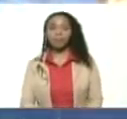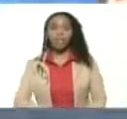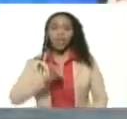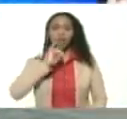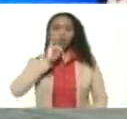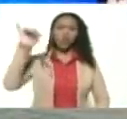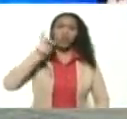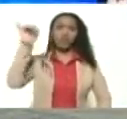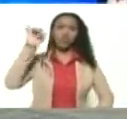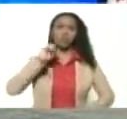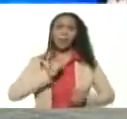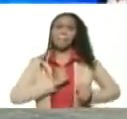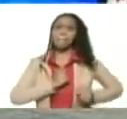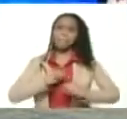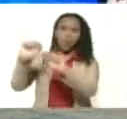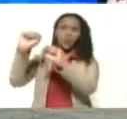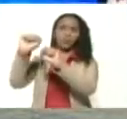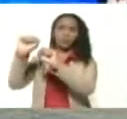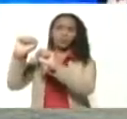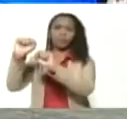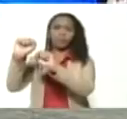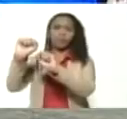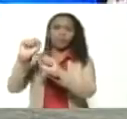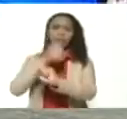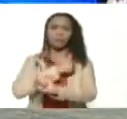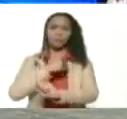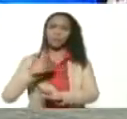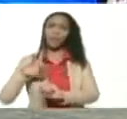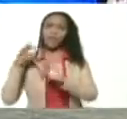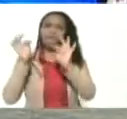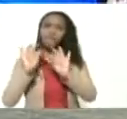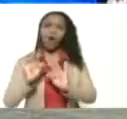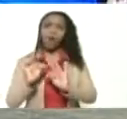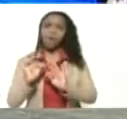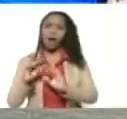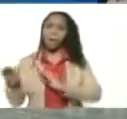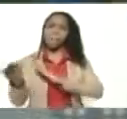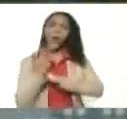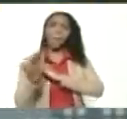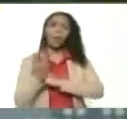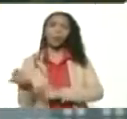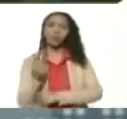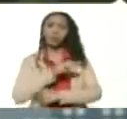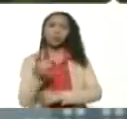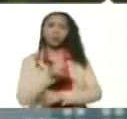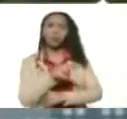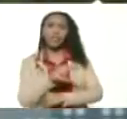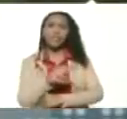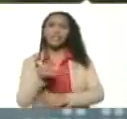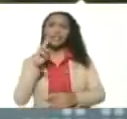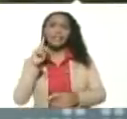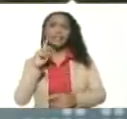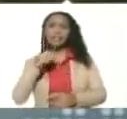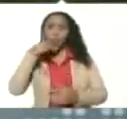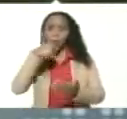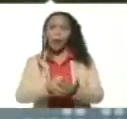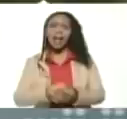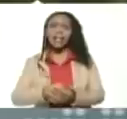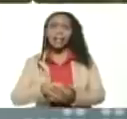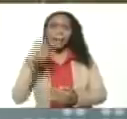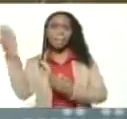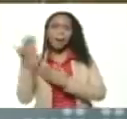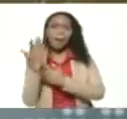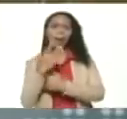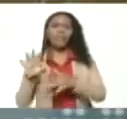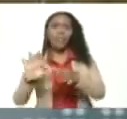denunciando y repudiando las pretendidas medidas coercitivas unilaterales llamadas sanciones de la Unión Europea